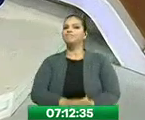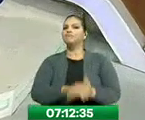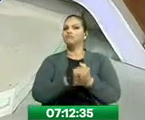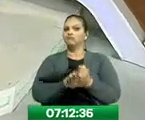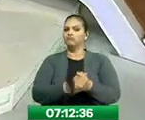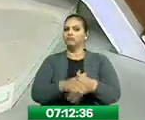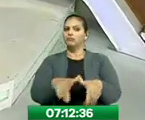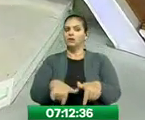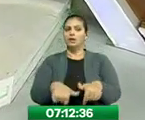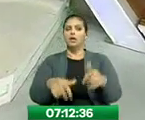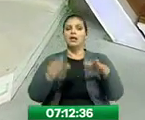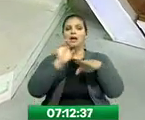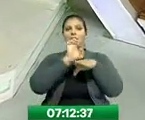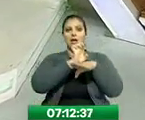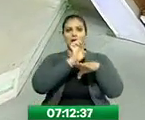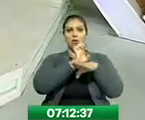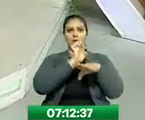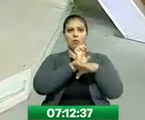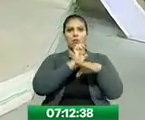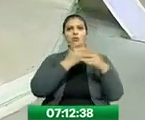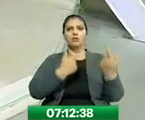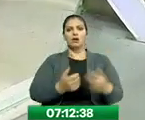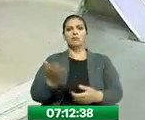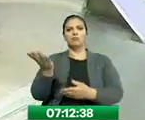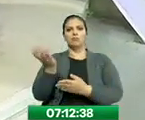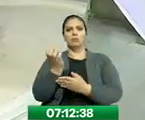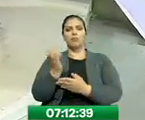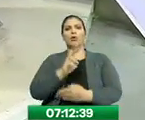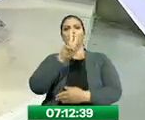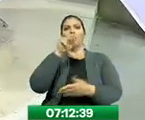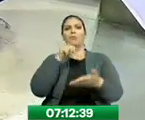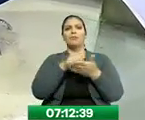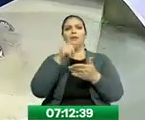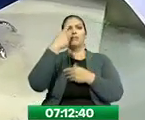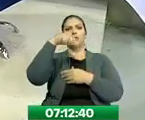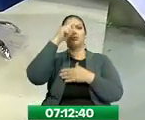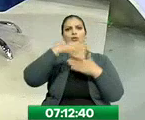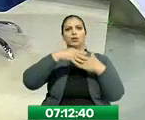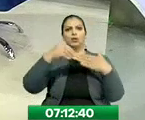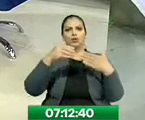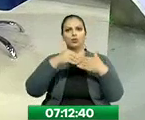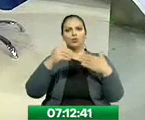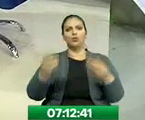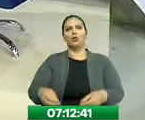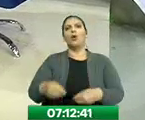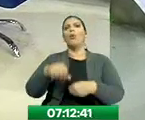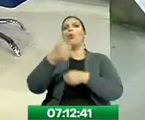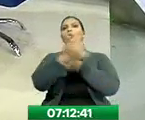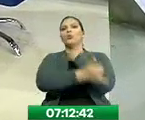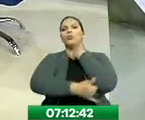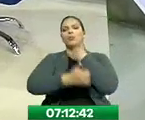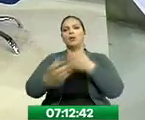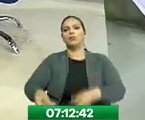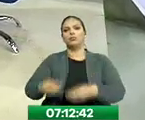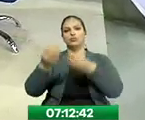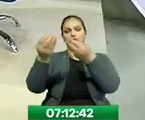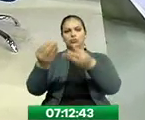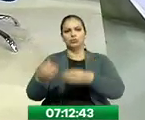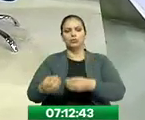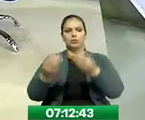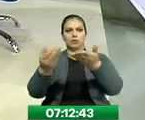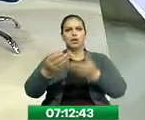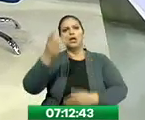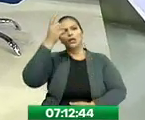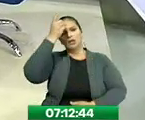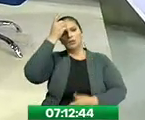Antes, el Ecuador colocó bonos por 2.000 millones de dólares en los mercados internacionales a 5 y 10 años plazo. Así lo anunció el titular de esa